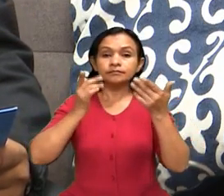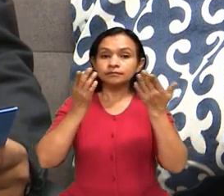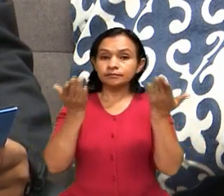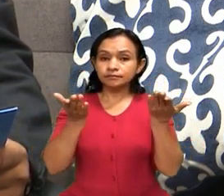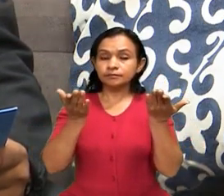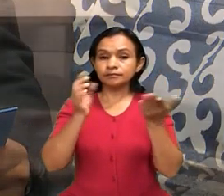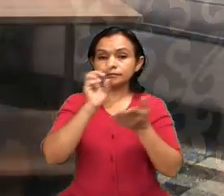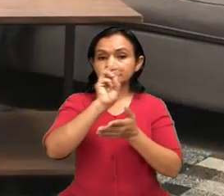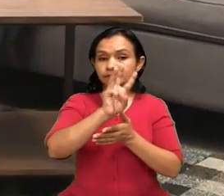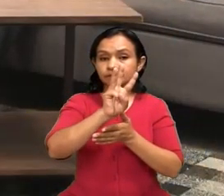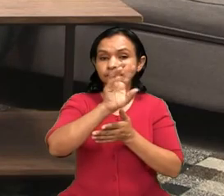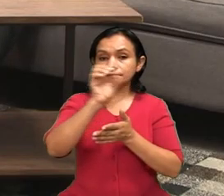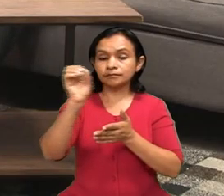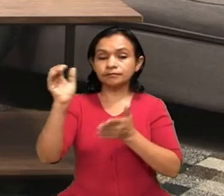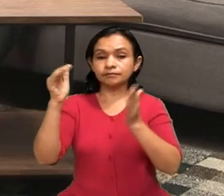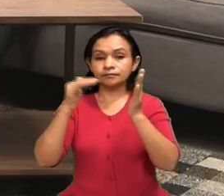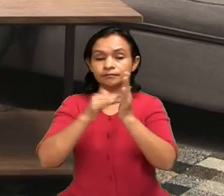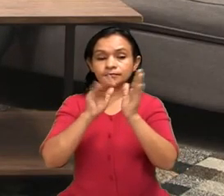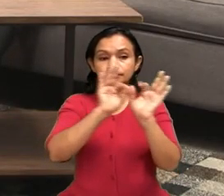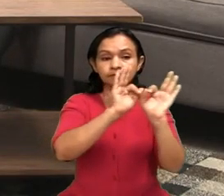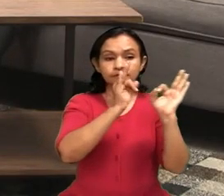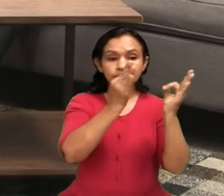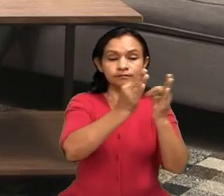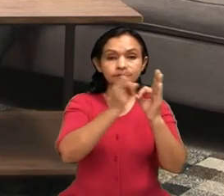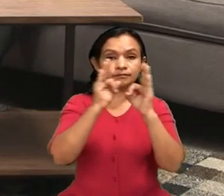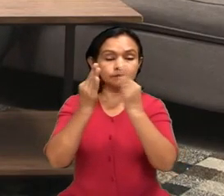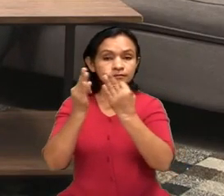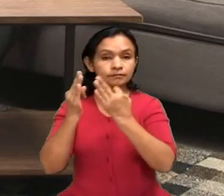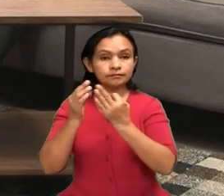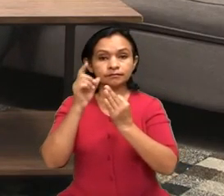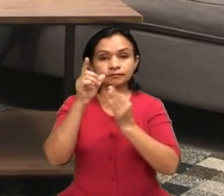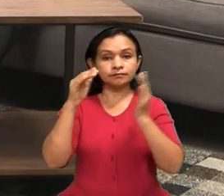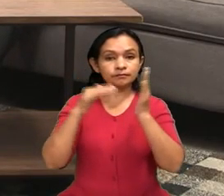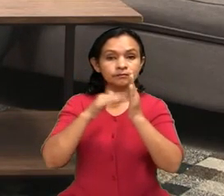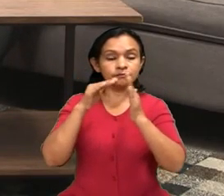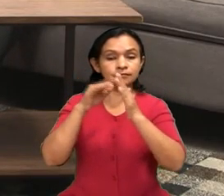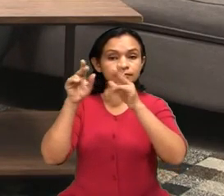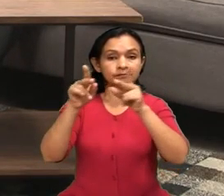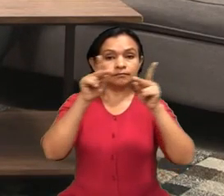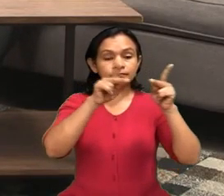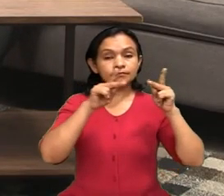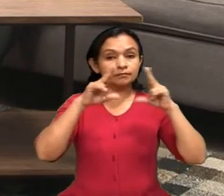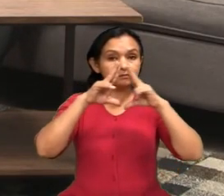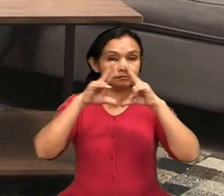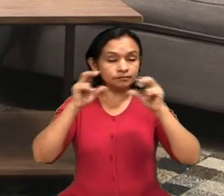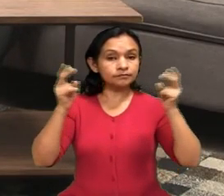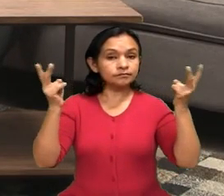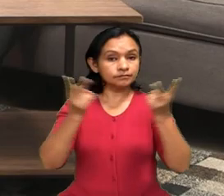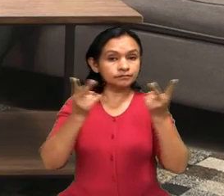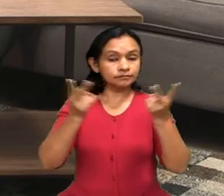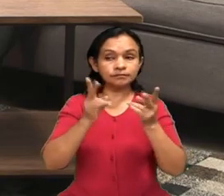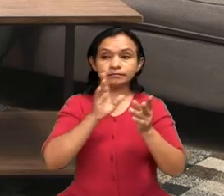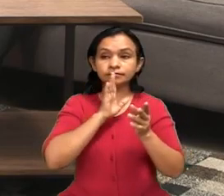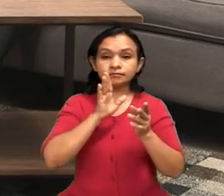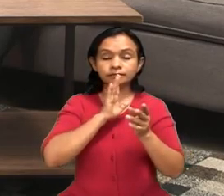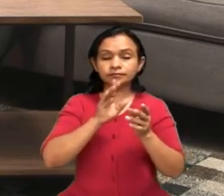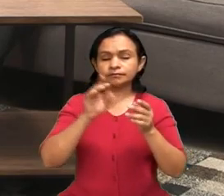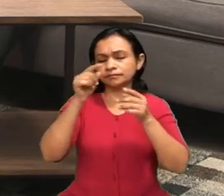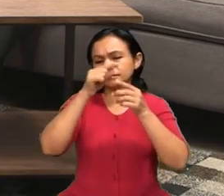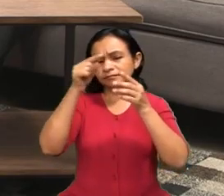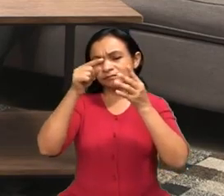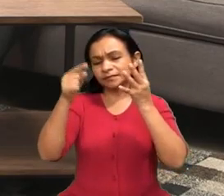a 300.000 familias, lo cual implica 1.5 millones de personas de Nicaragua, es decir, de habitantes de Nicaragua. Estamos hablando casi de la cuarta parte